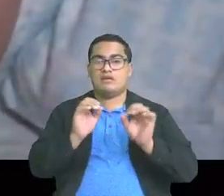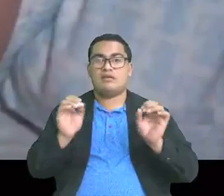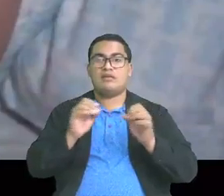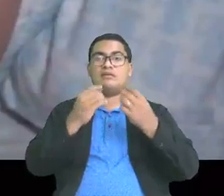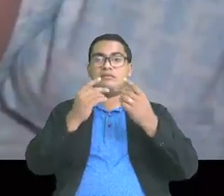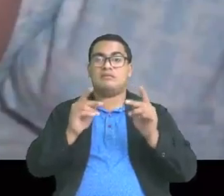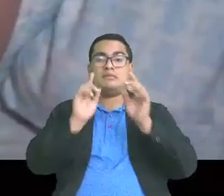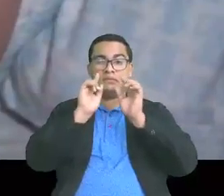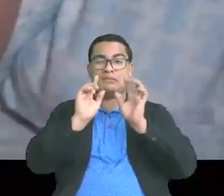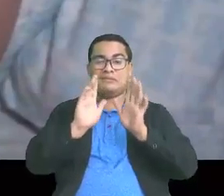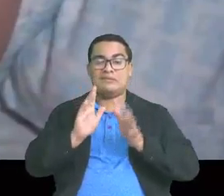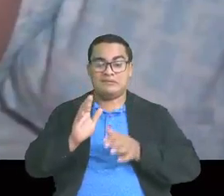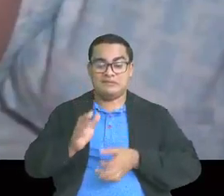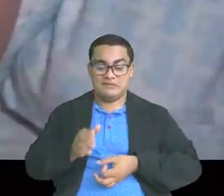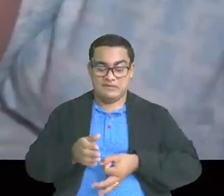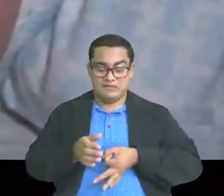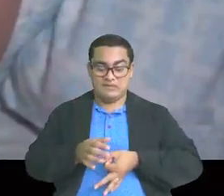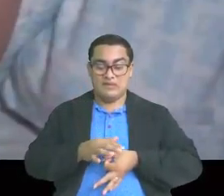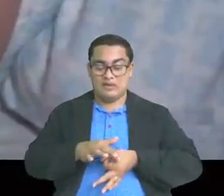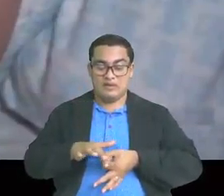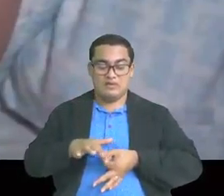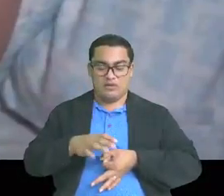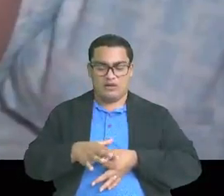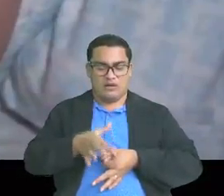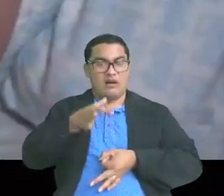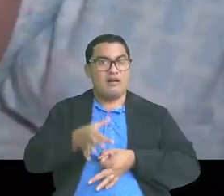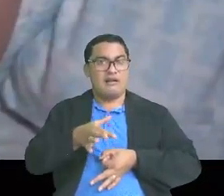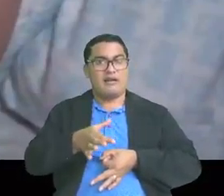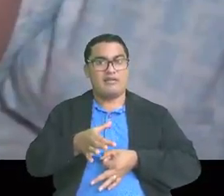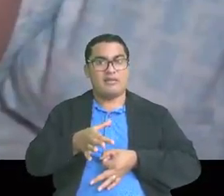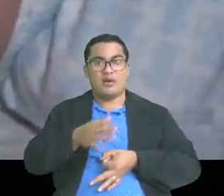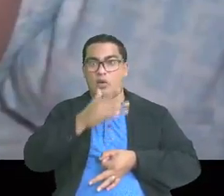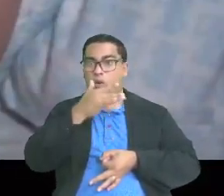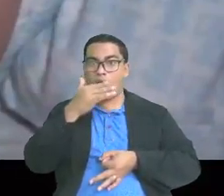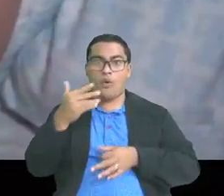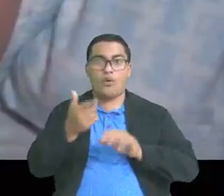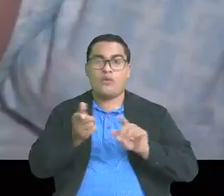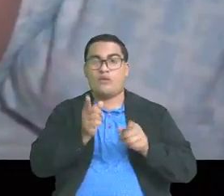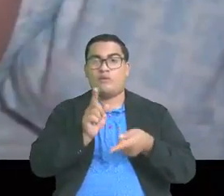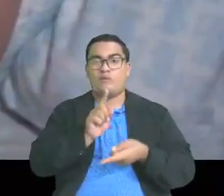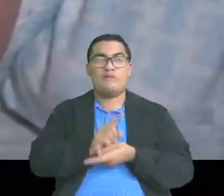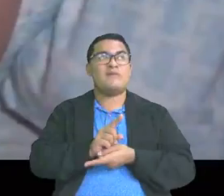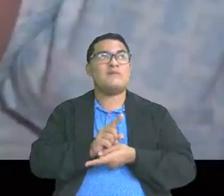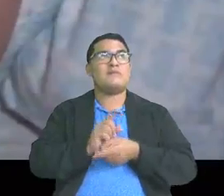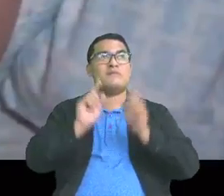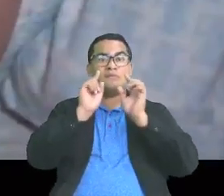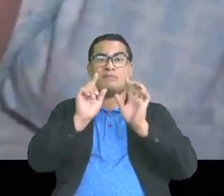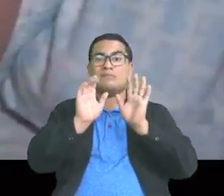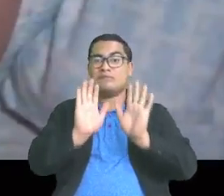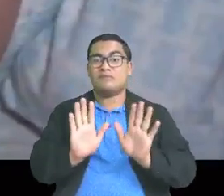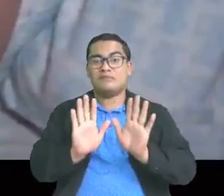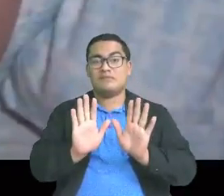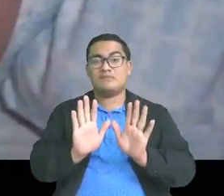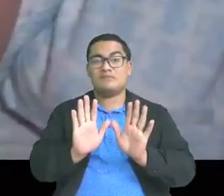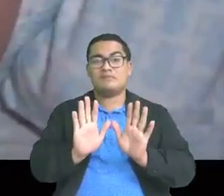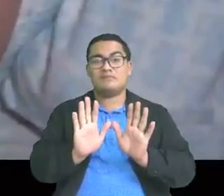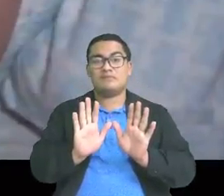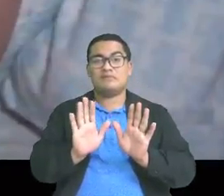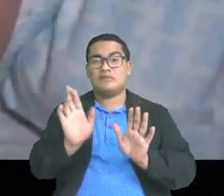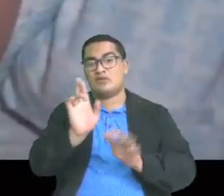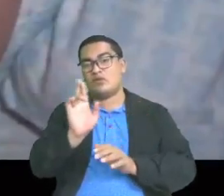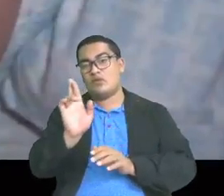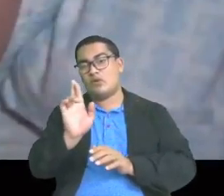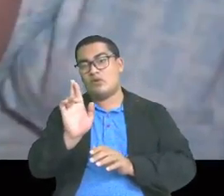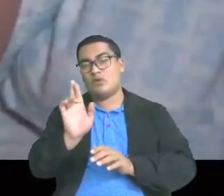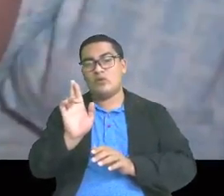la hernia umbilical, por ejemplo, que aumente de volumen, que cambie de coloración la piel cuando está abultado el ombligo, que se ponga rojo,